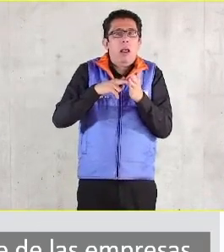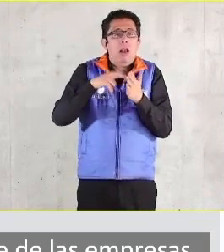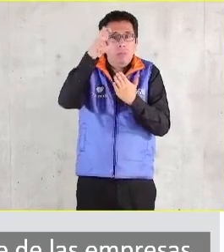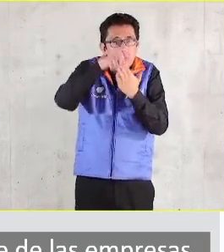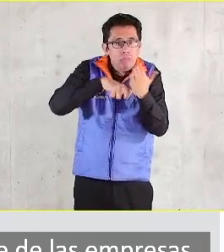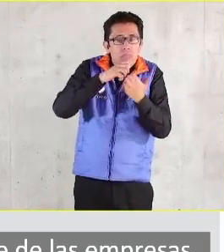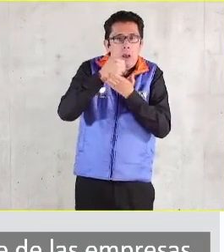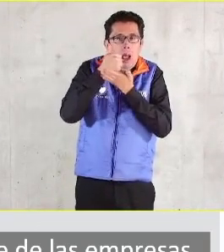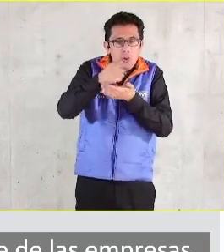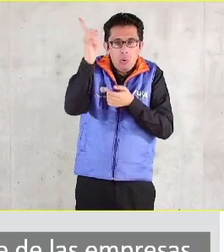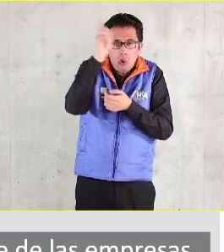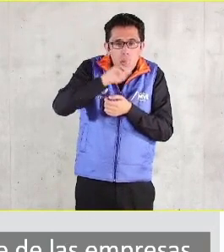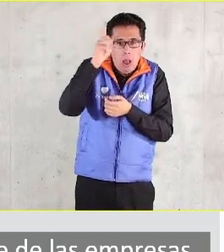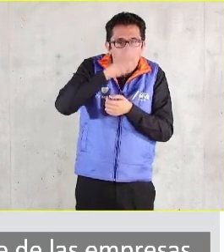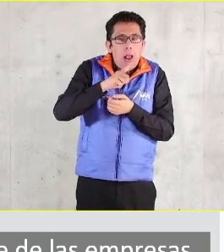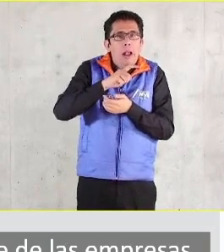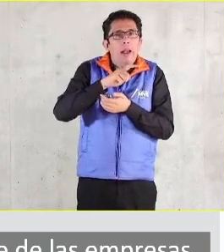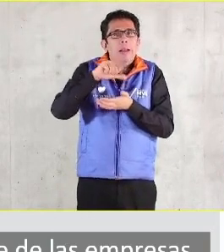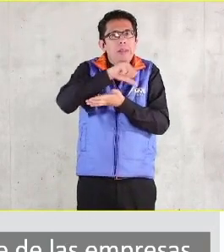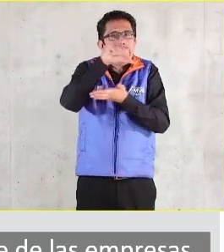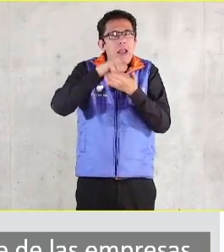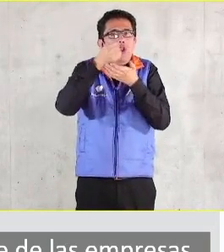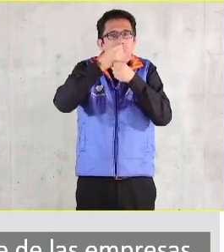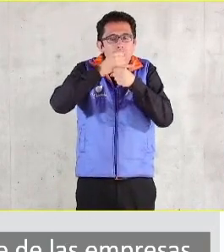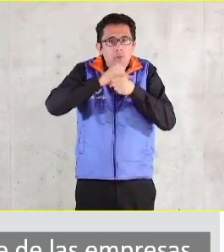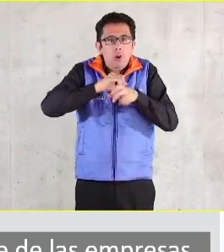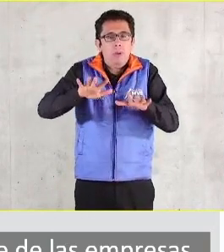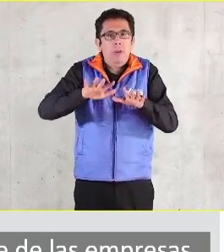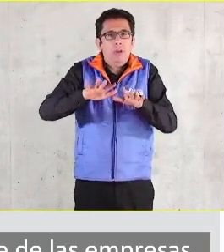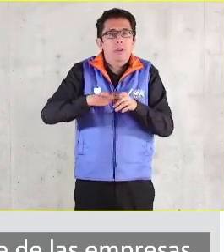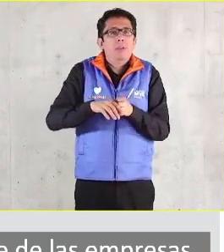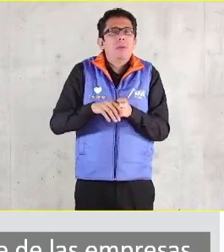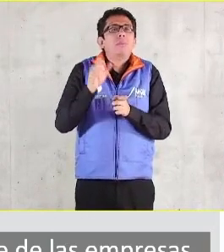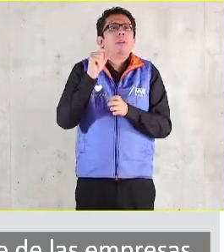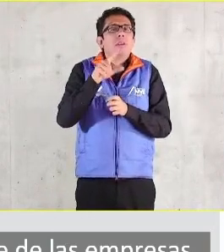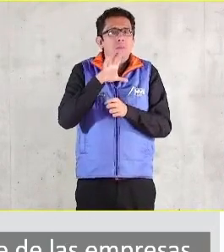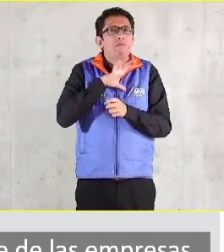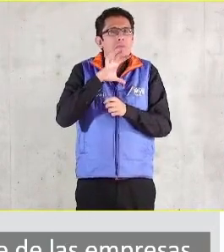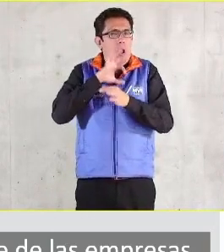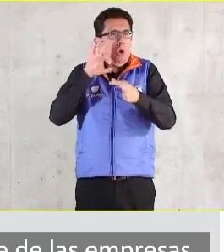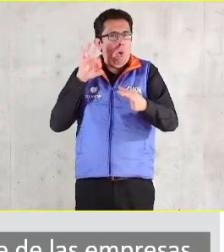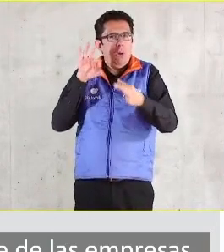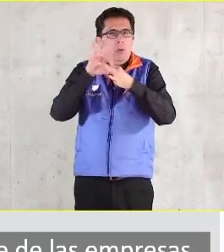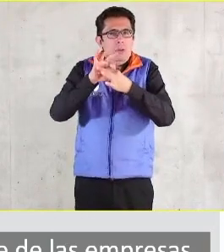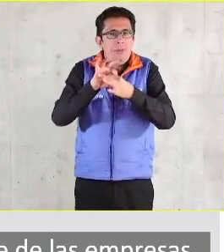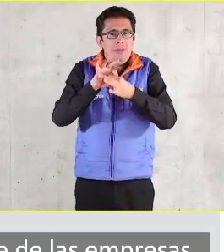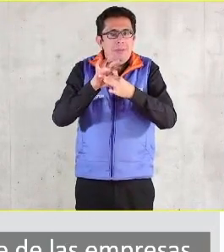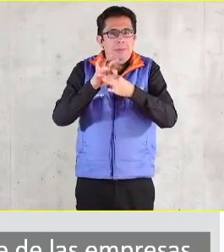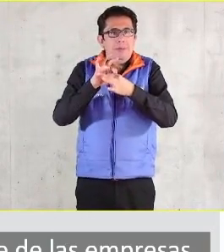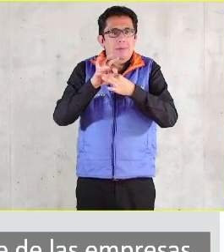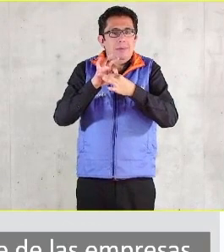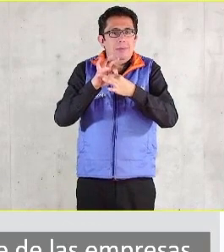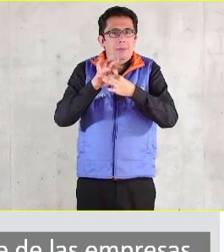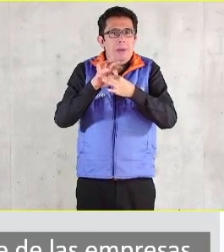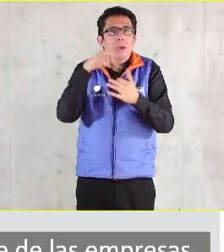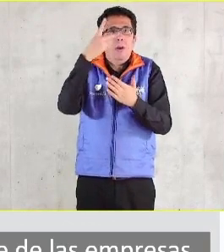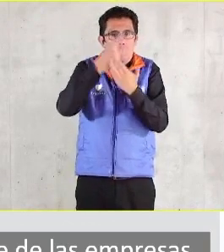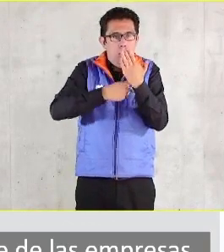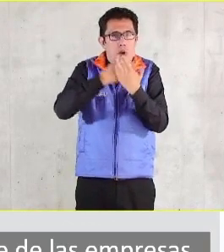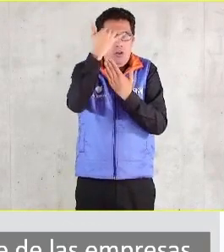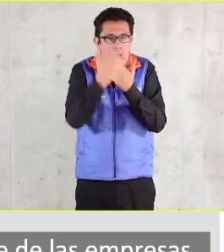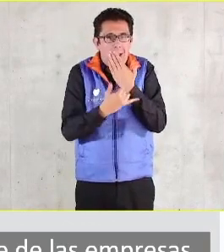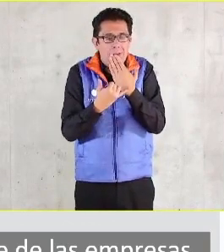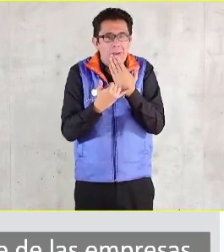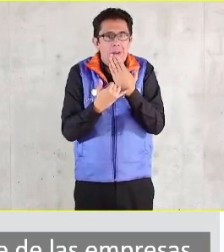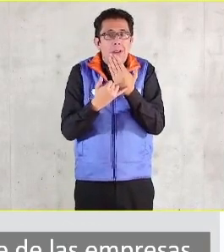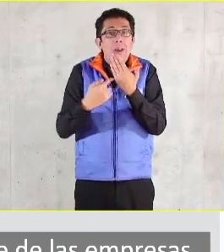para distribuir toda la información. Creamos también una liga con todo lo que tiene que ver con los proyectos de